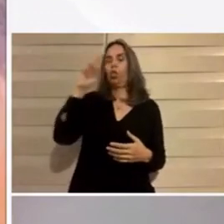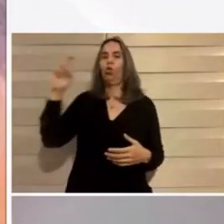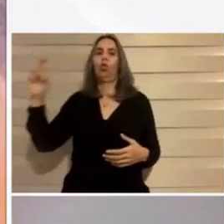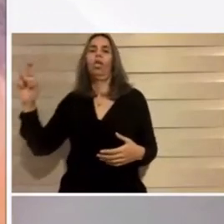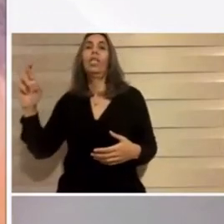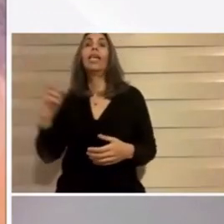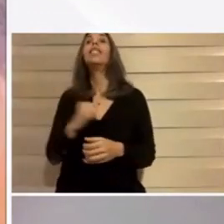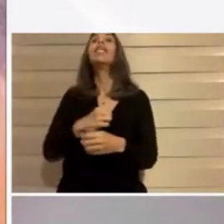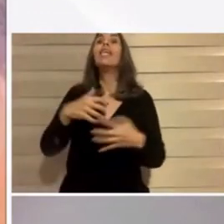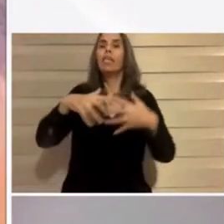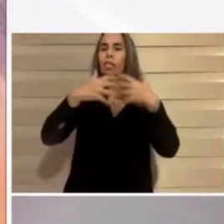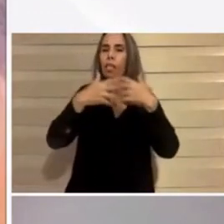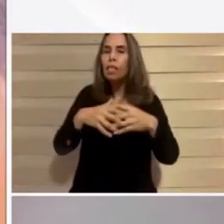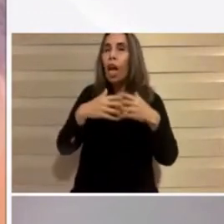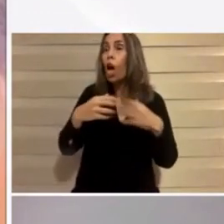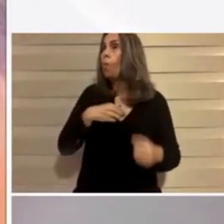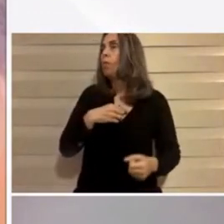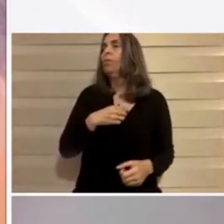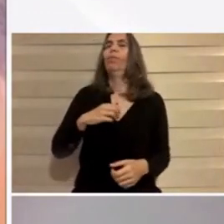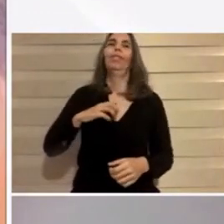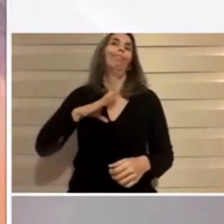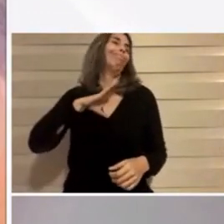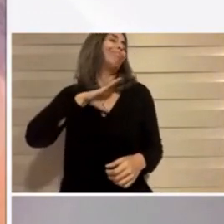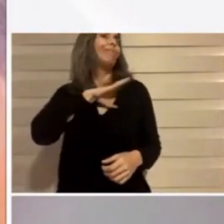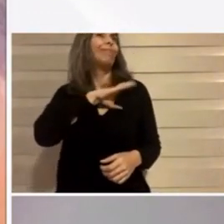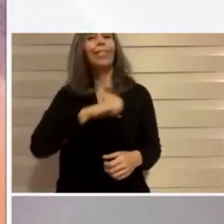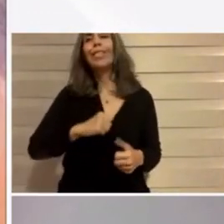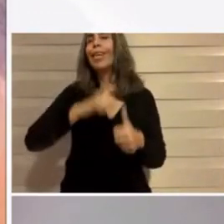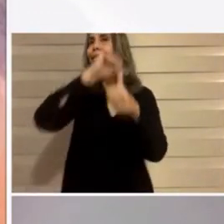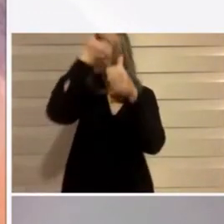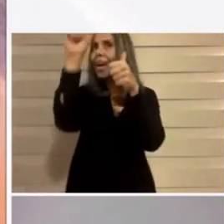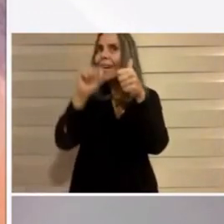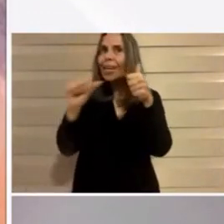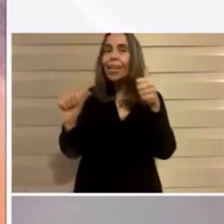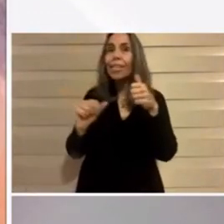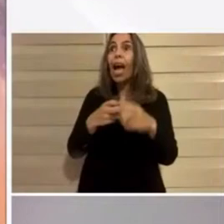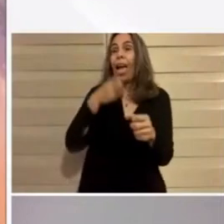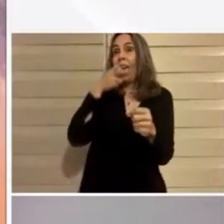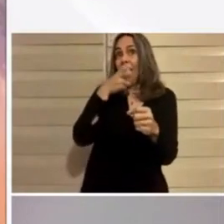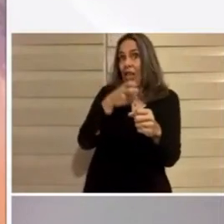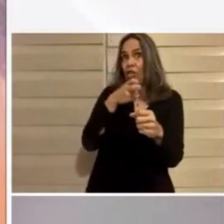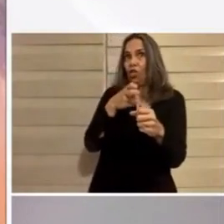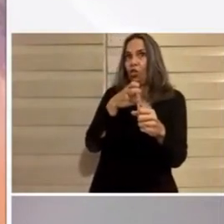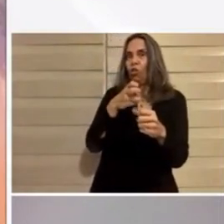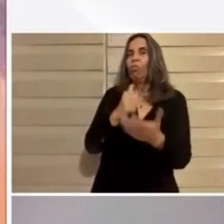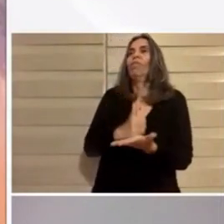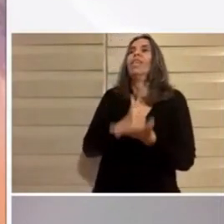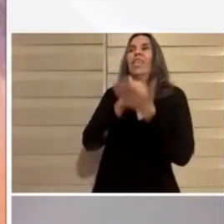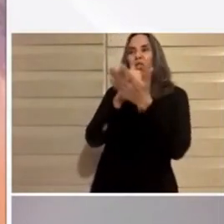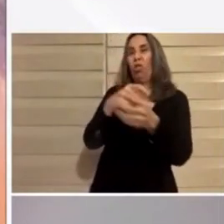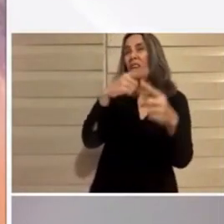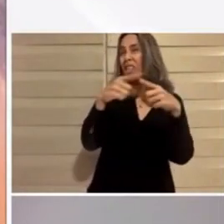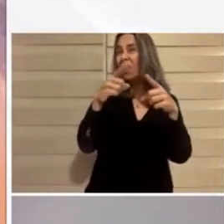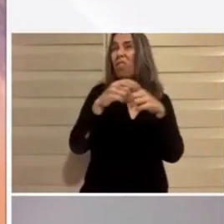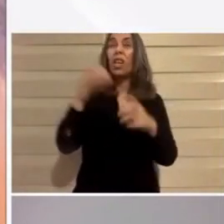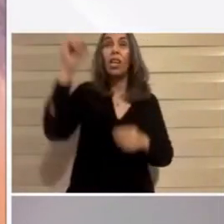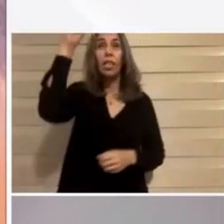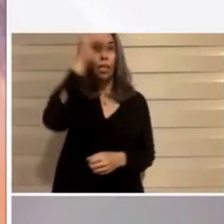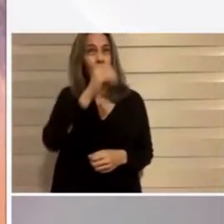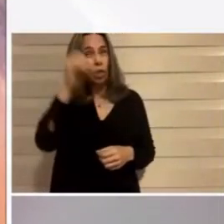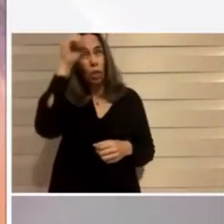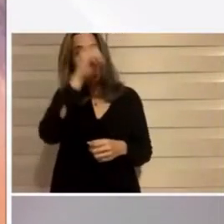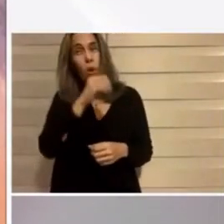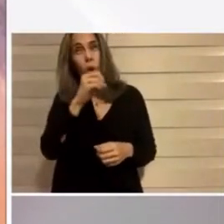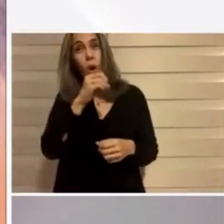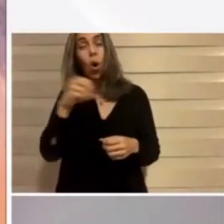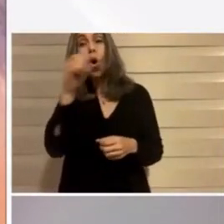siempre he tenido una gran pasión en las artes y me parece que tener ese interés ha hecho que tenga muchas oportunidades que de otra forma no hubiera podido tener. En particular,